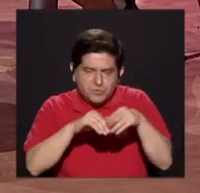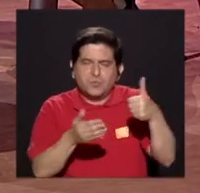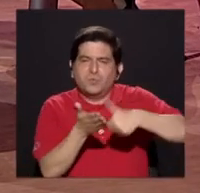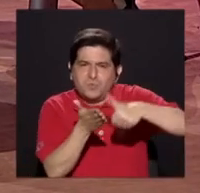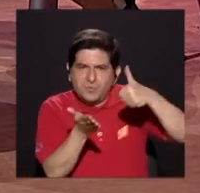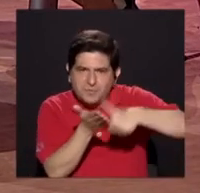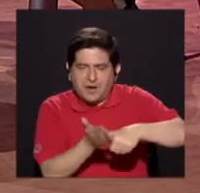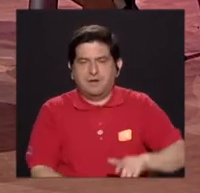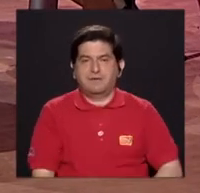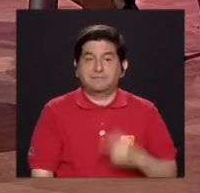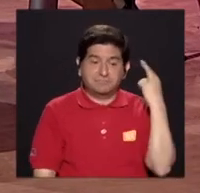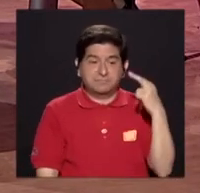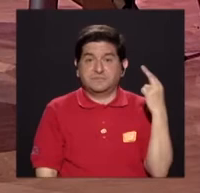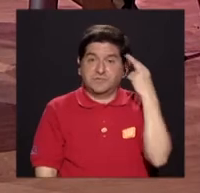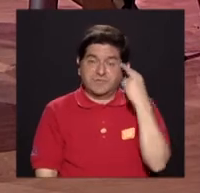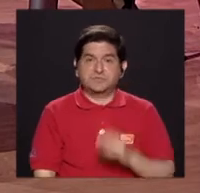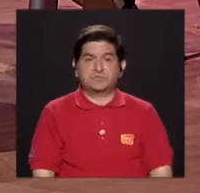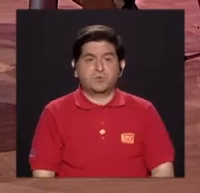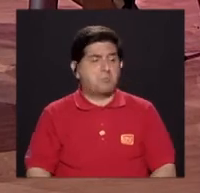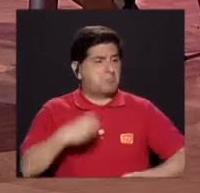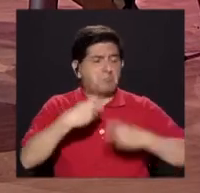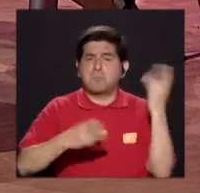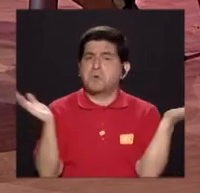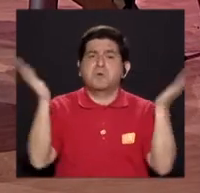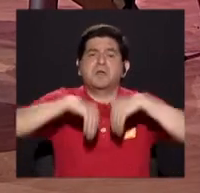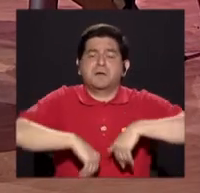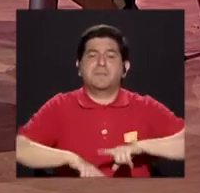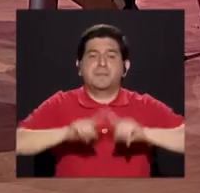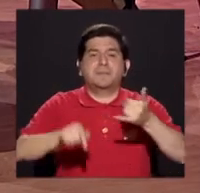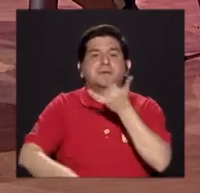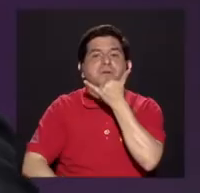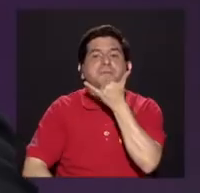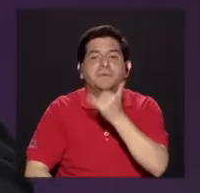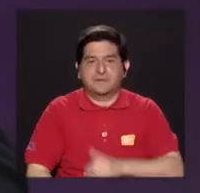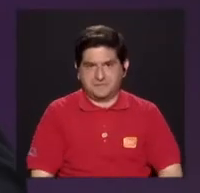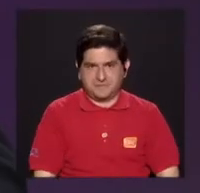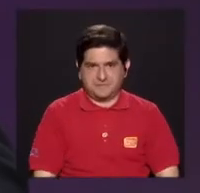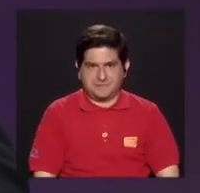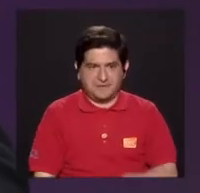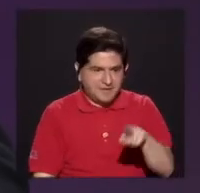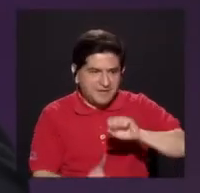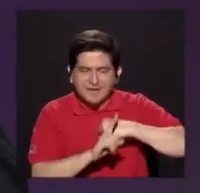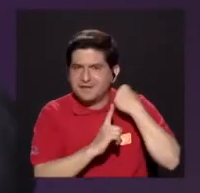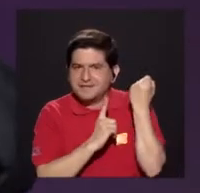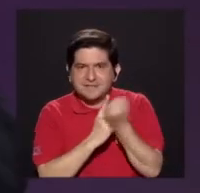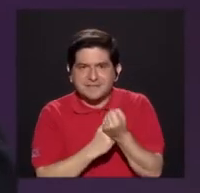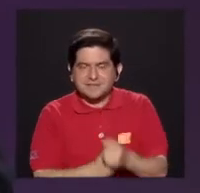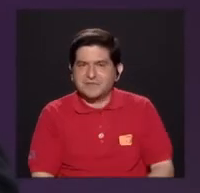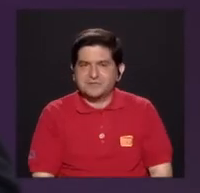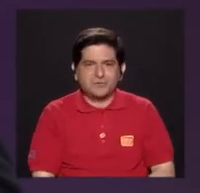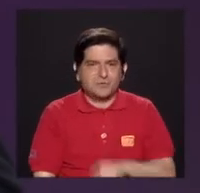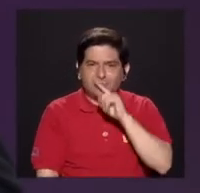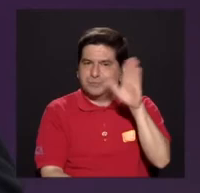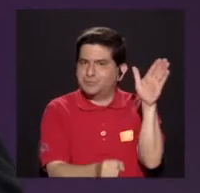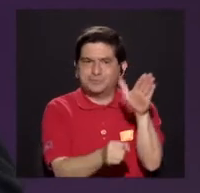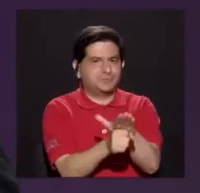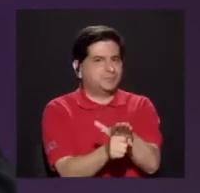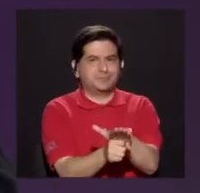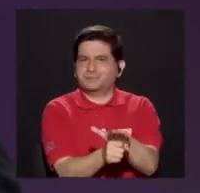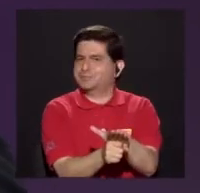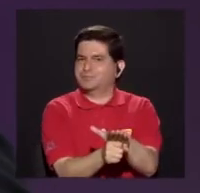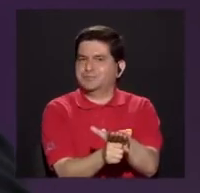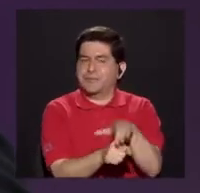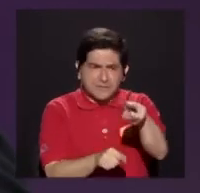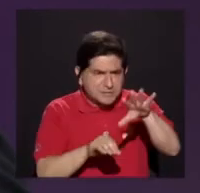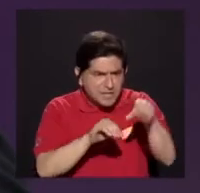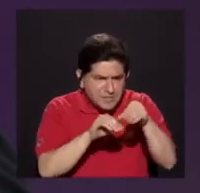votos, por tanto, no había dificultad. ¿Qué pasa? ¿Qué pasa que eso no se concreta? Si ahí